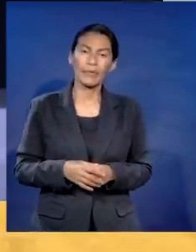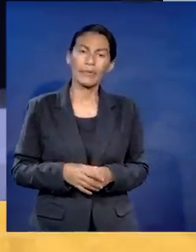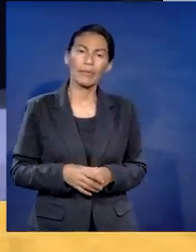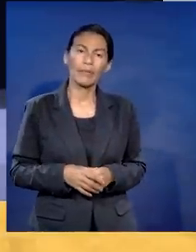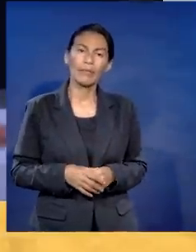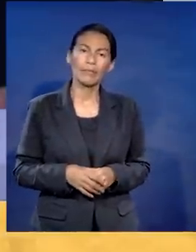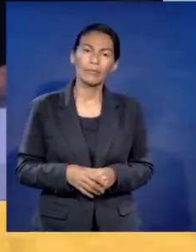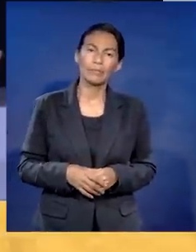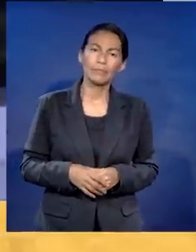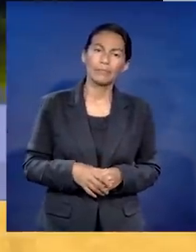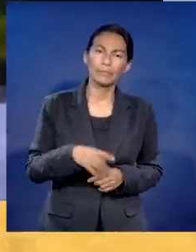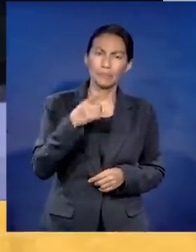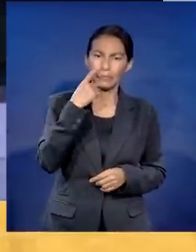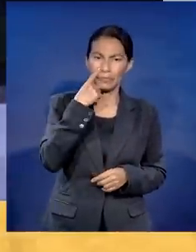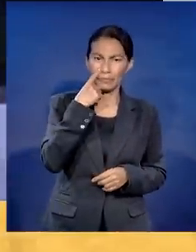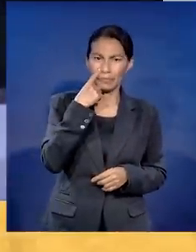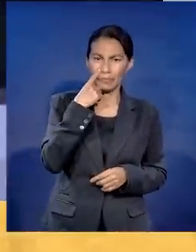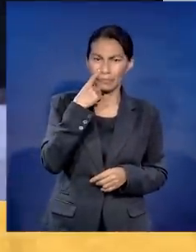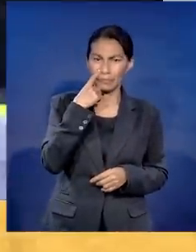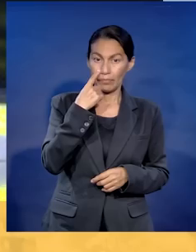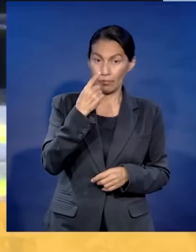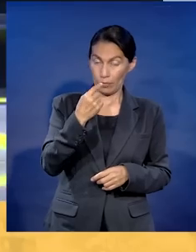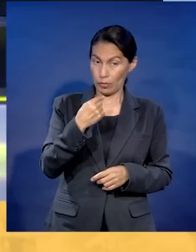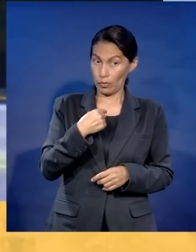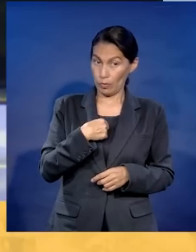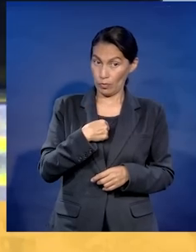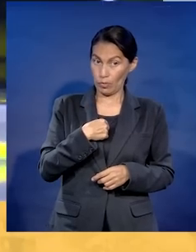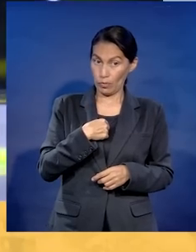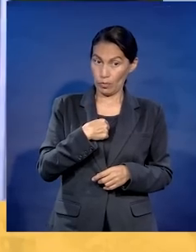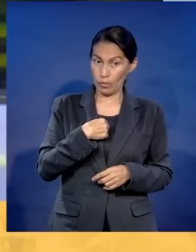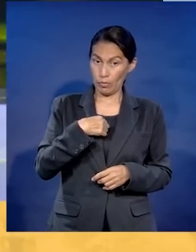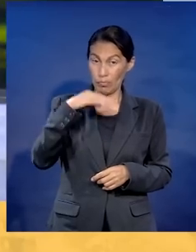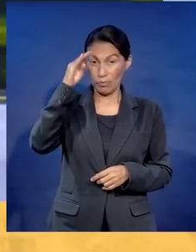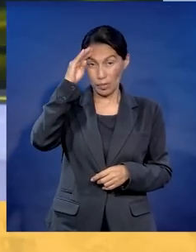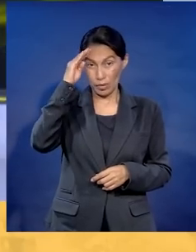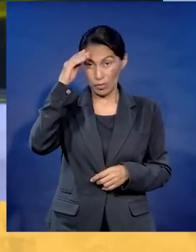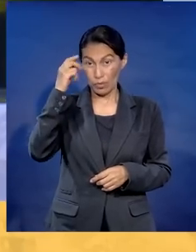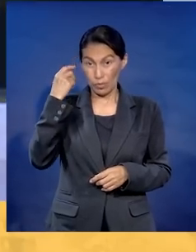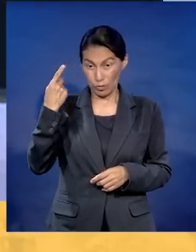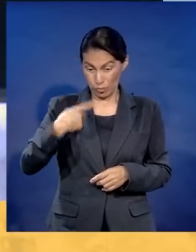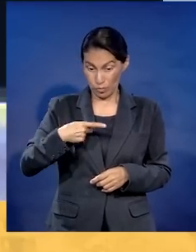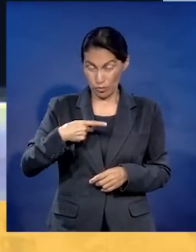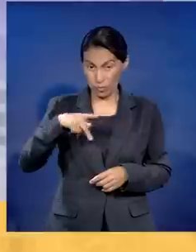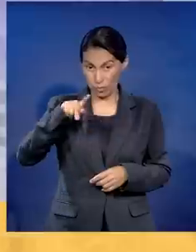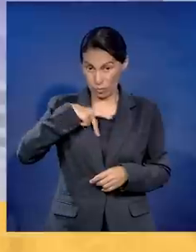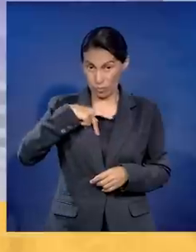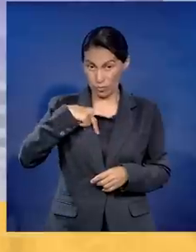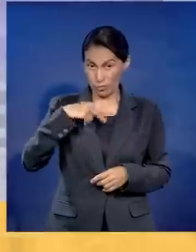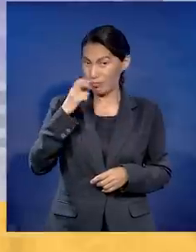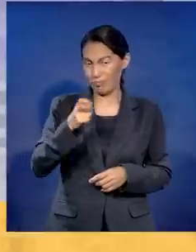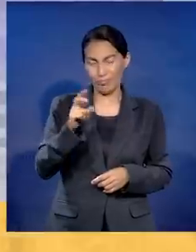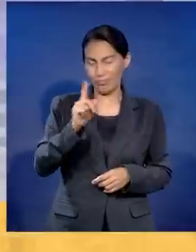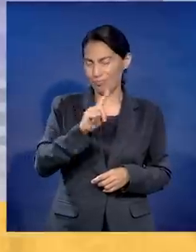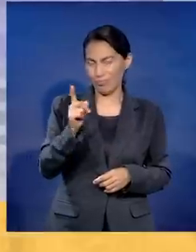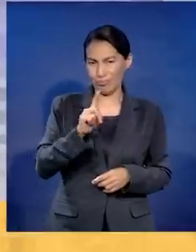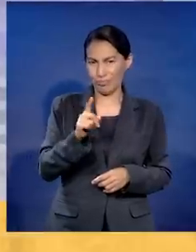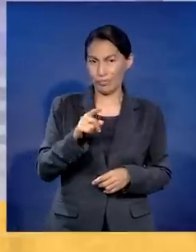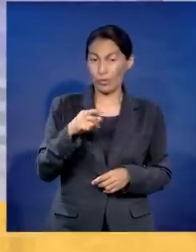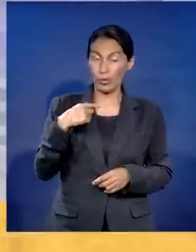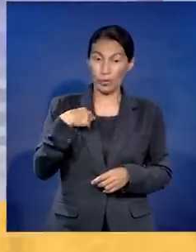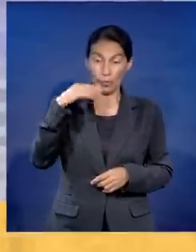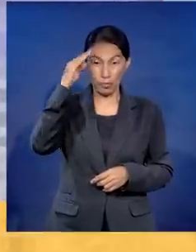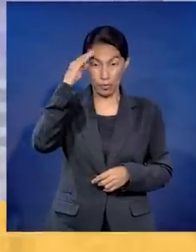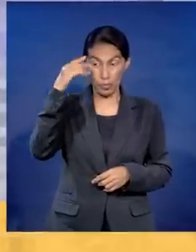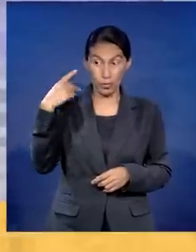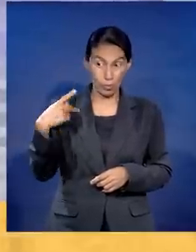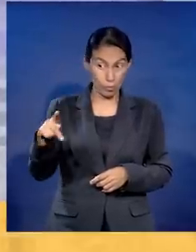escriben los que saben de esas cosas que dice algo más o menos así. Yo no soy lo que pienso que soy. Tampoco